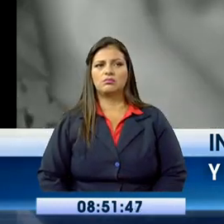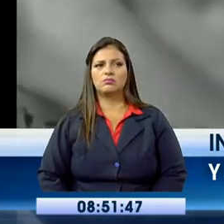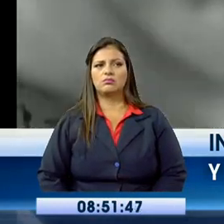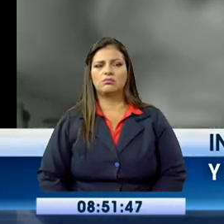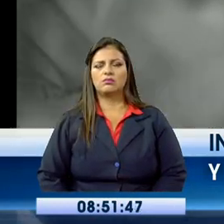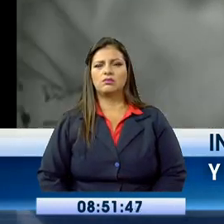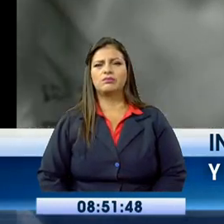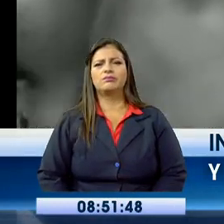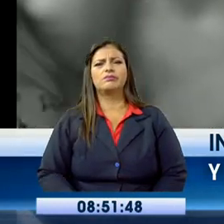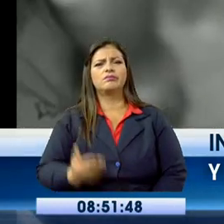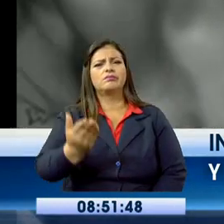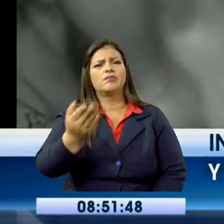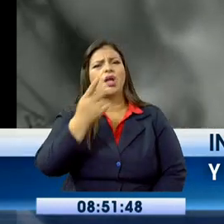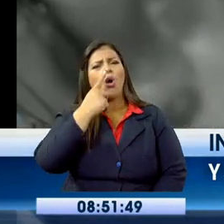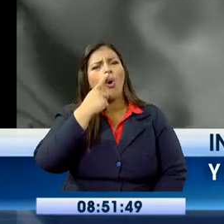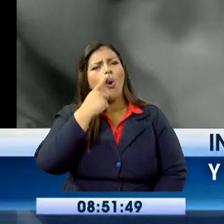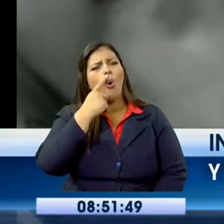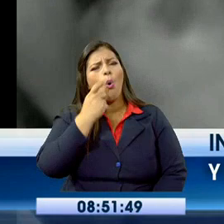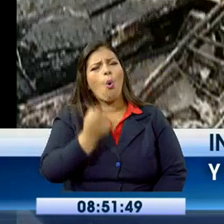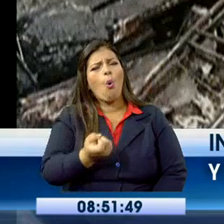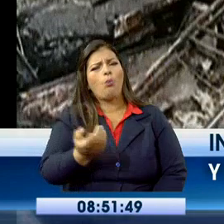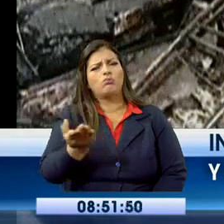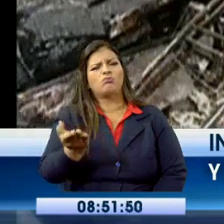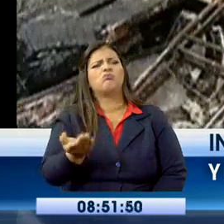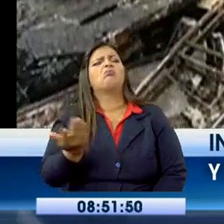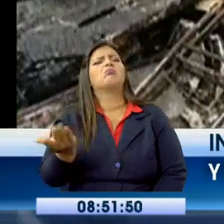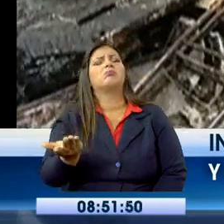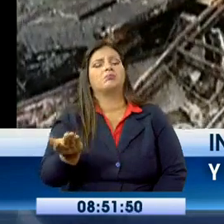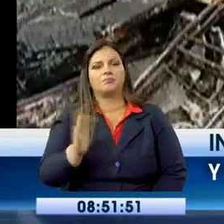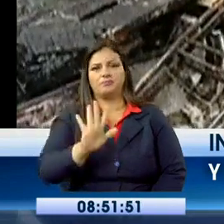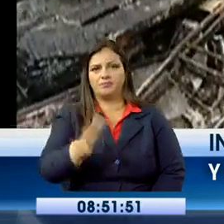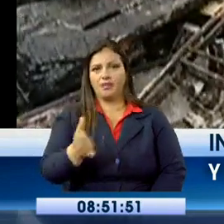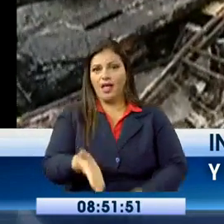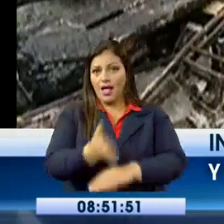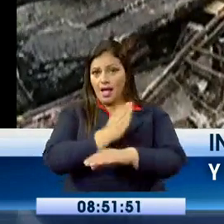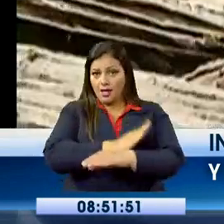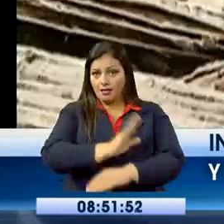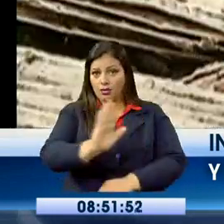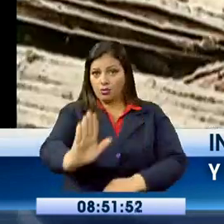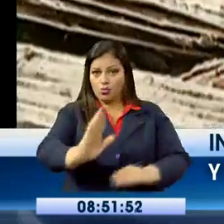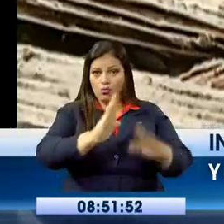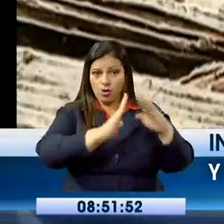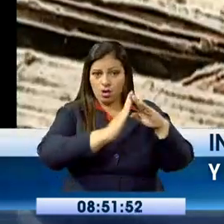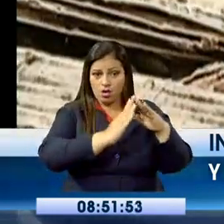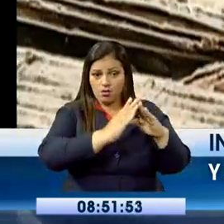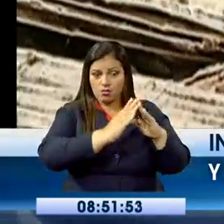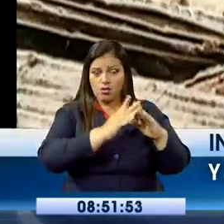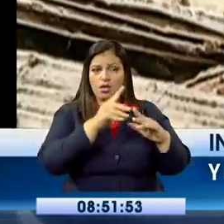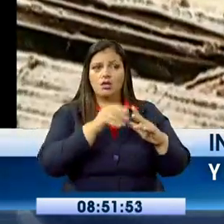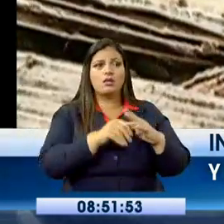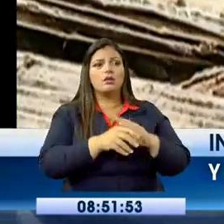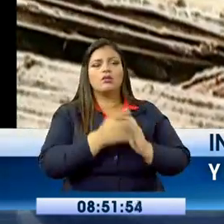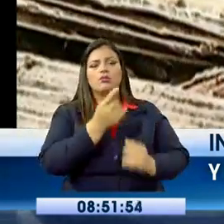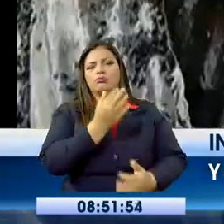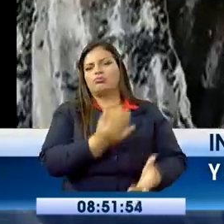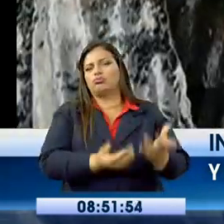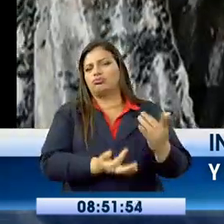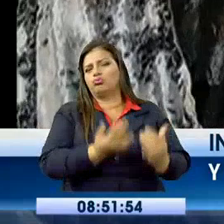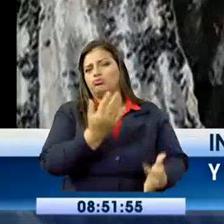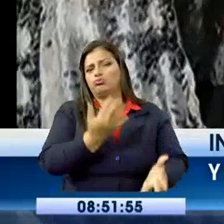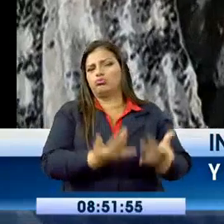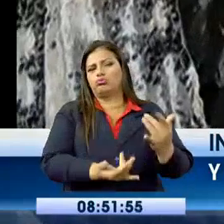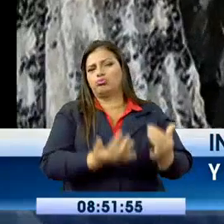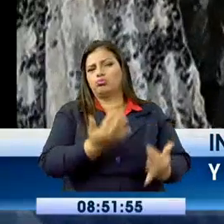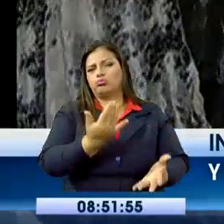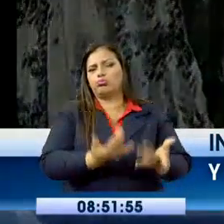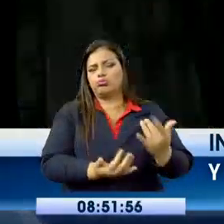Así se encontraba este sujeto que minutos antes había sido rescatado de su hogar, el cual estaba envuelto en llamas. Todo ocurrió